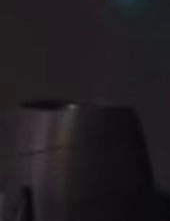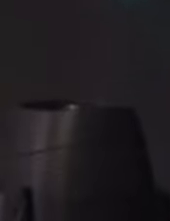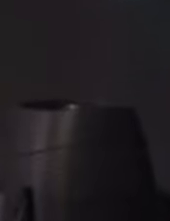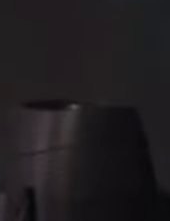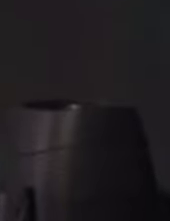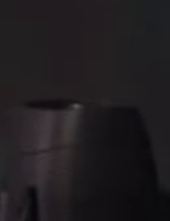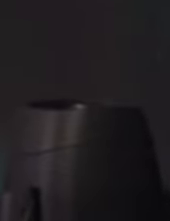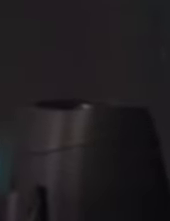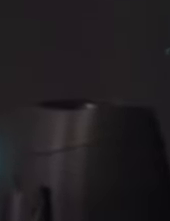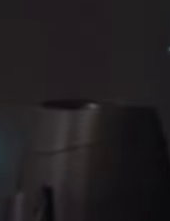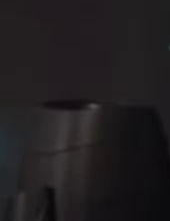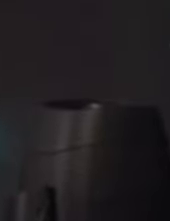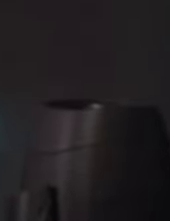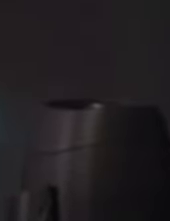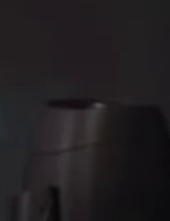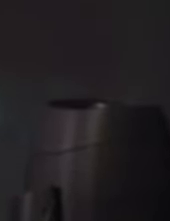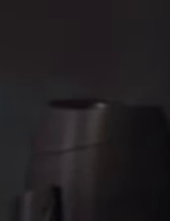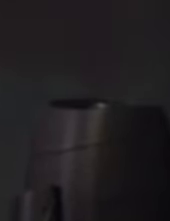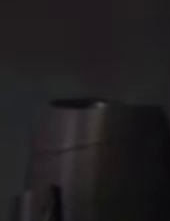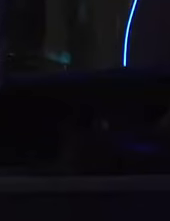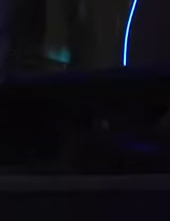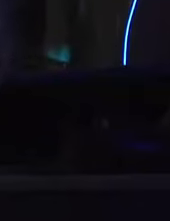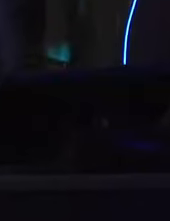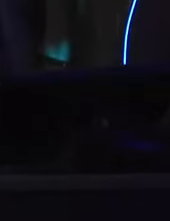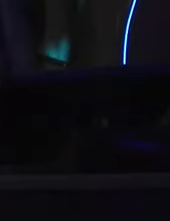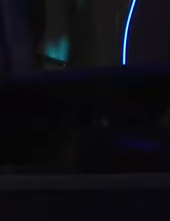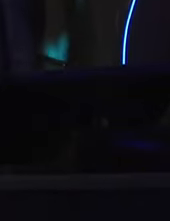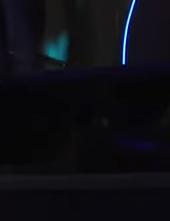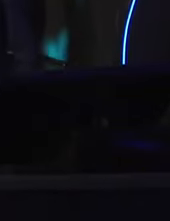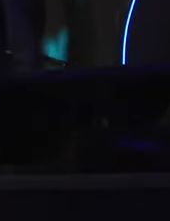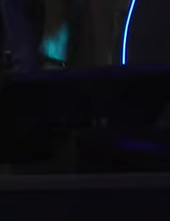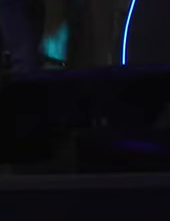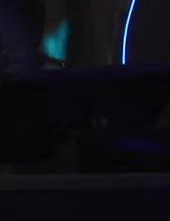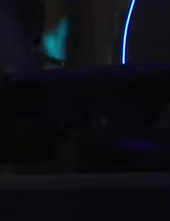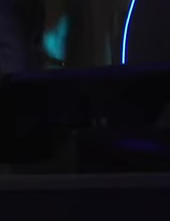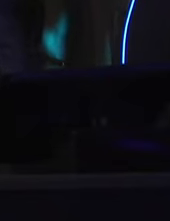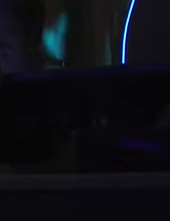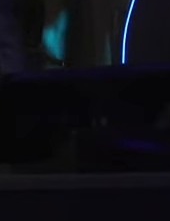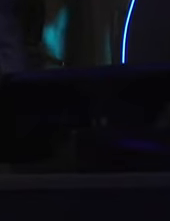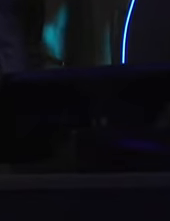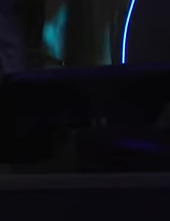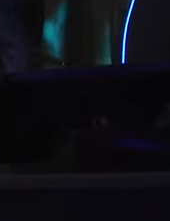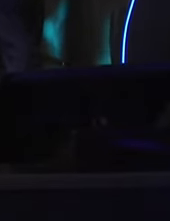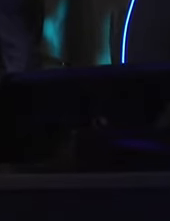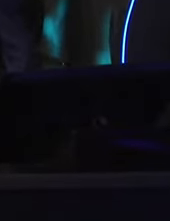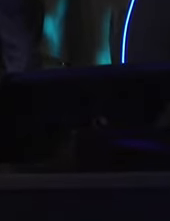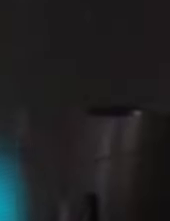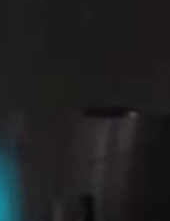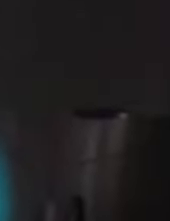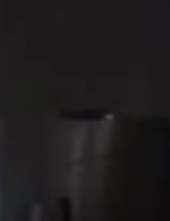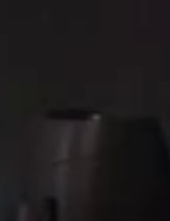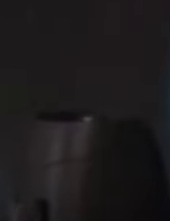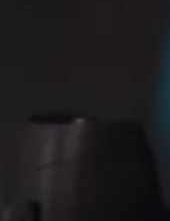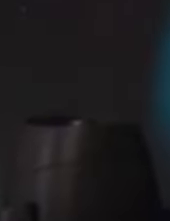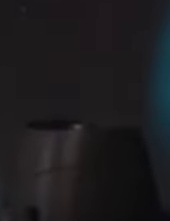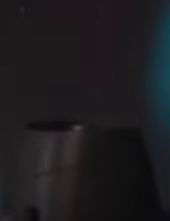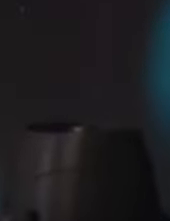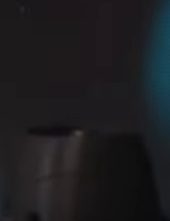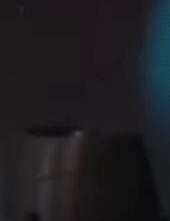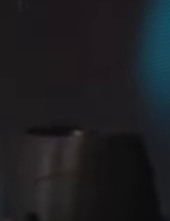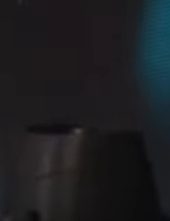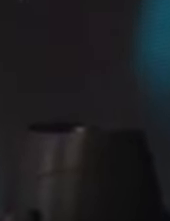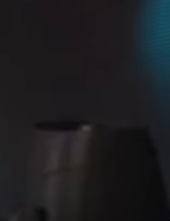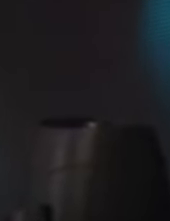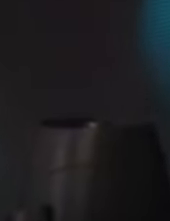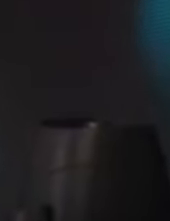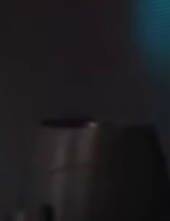eso sí viste Emmanuel vamos a seguir ahora con nuestra presentación y tenemos el honor de invitar al escenario a un chileno a